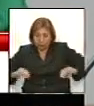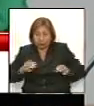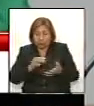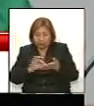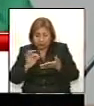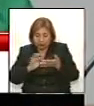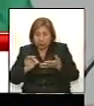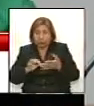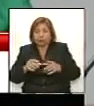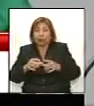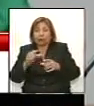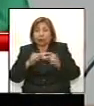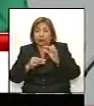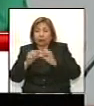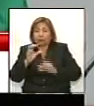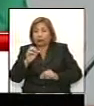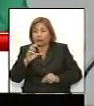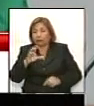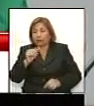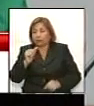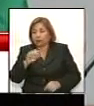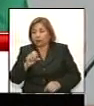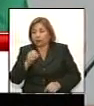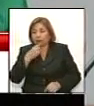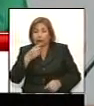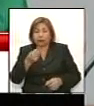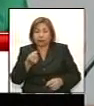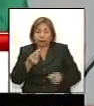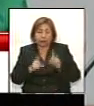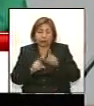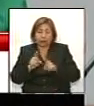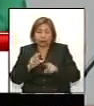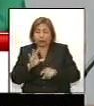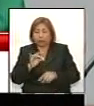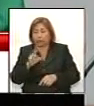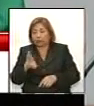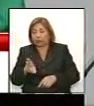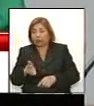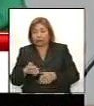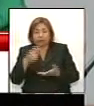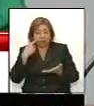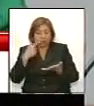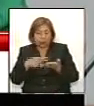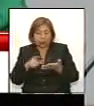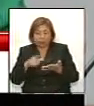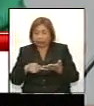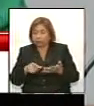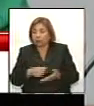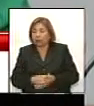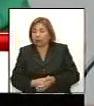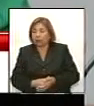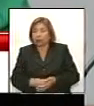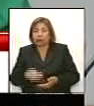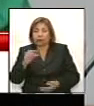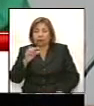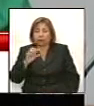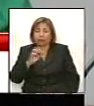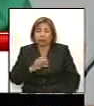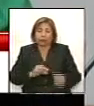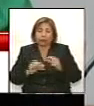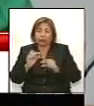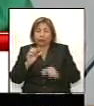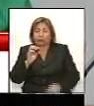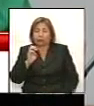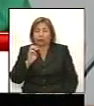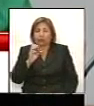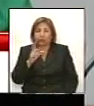de geolocalización. El decreto legislativo 1182 pone identificación y geolocalización